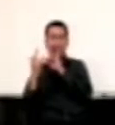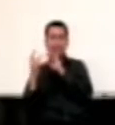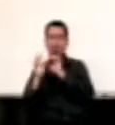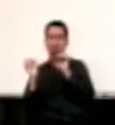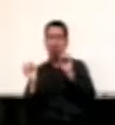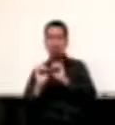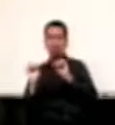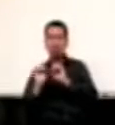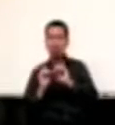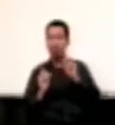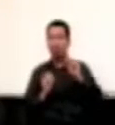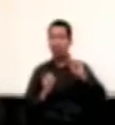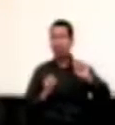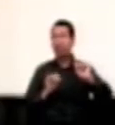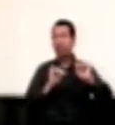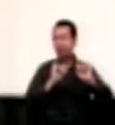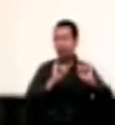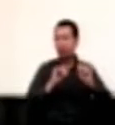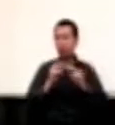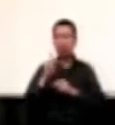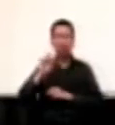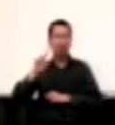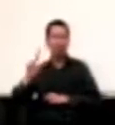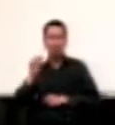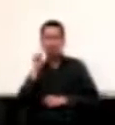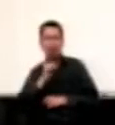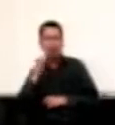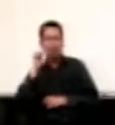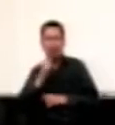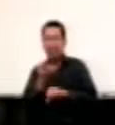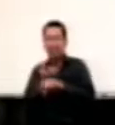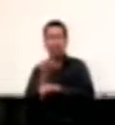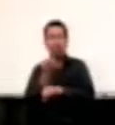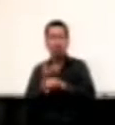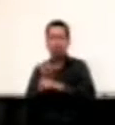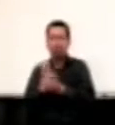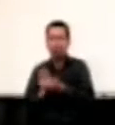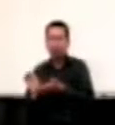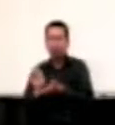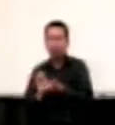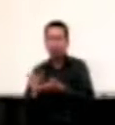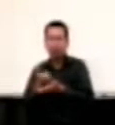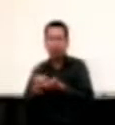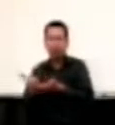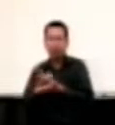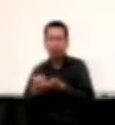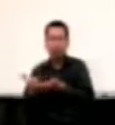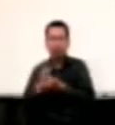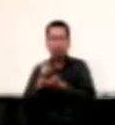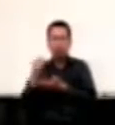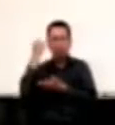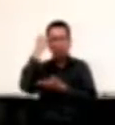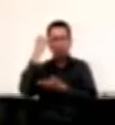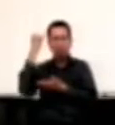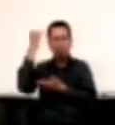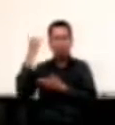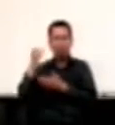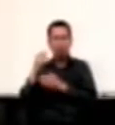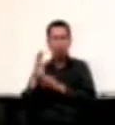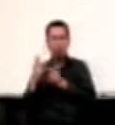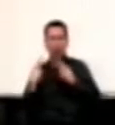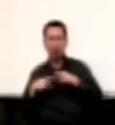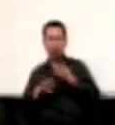PRD pasó a depender recientemente de los subsidios estatales y alejarse un poco su burocracia de su electorado,